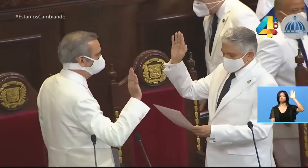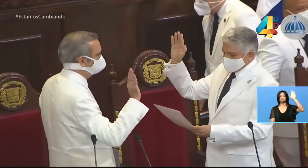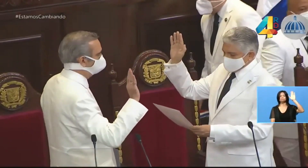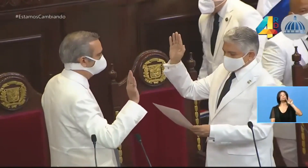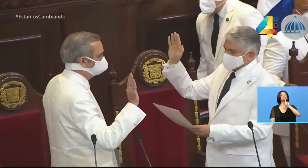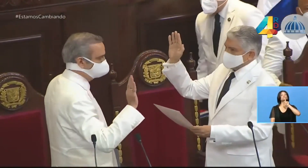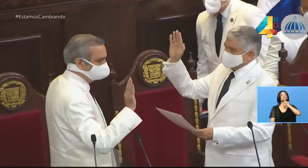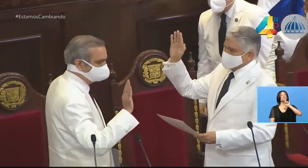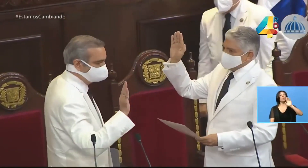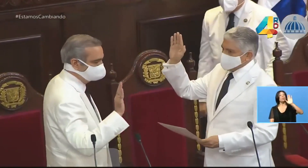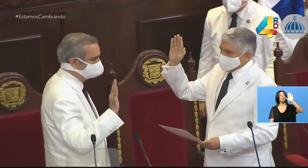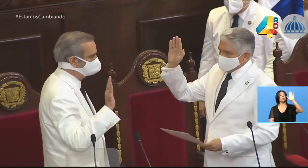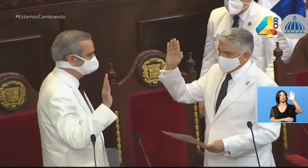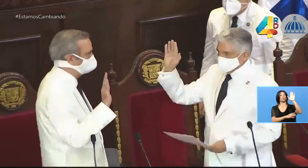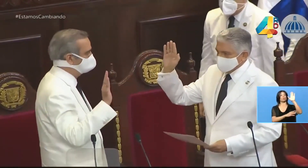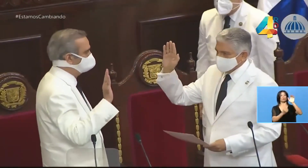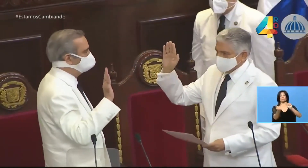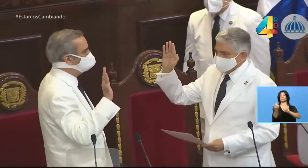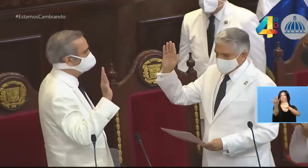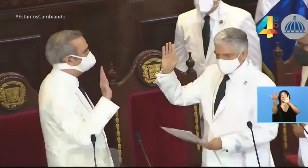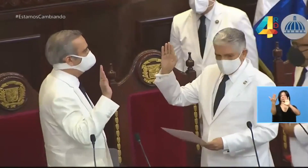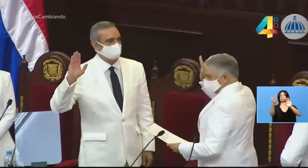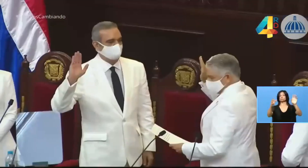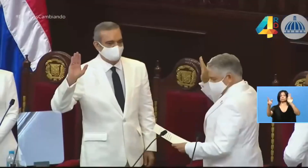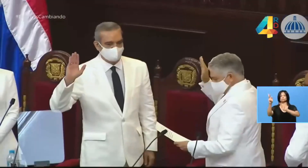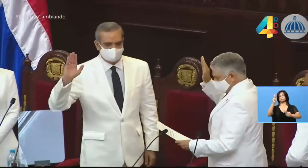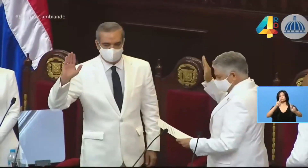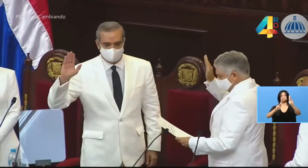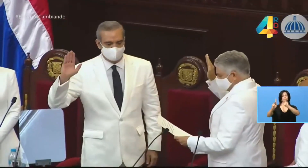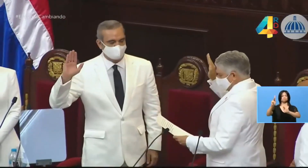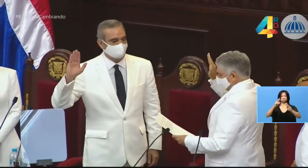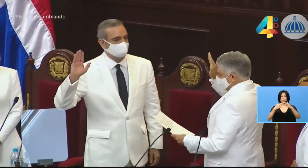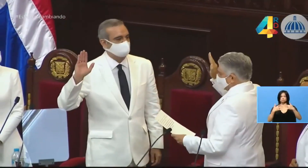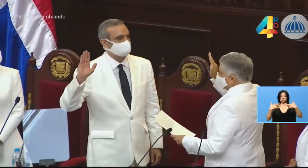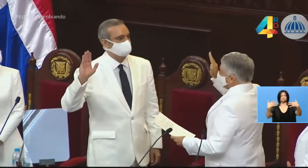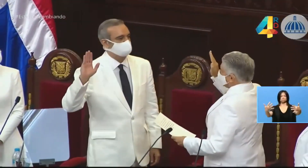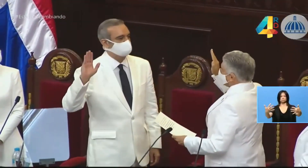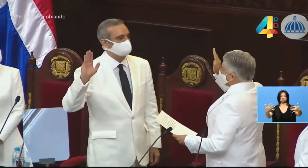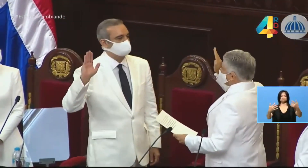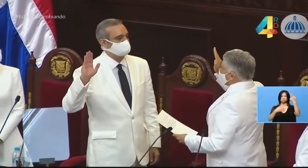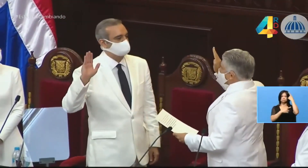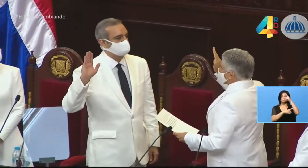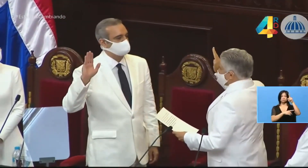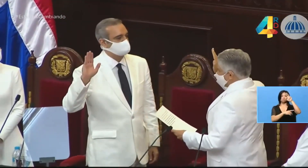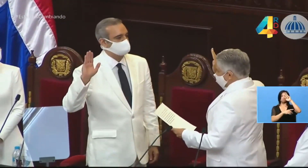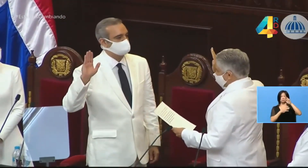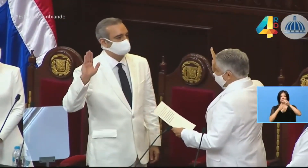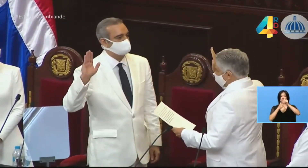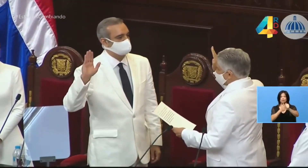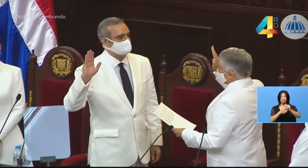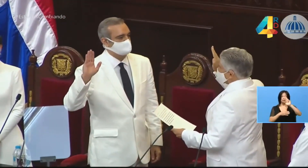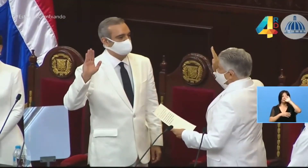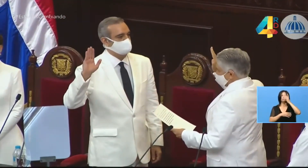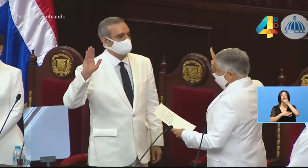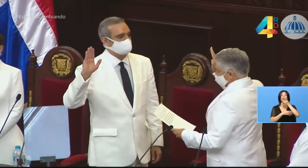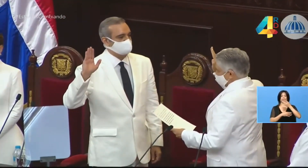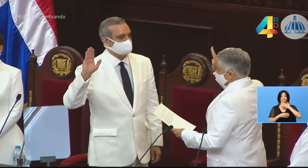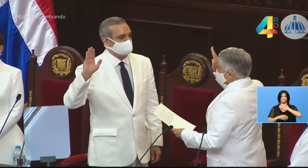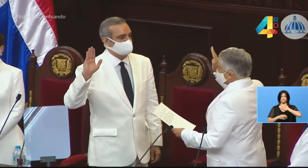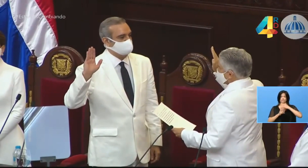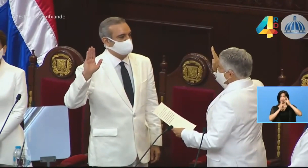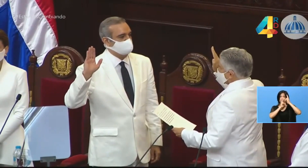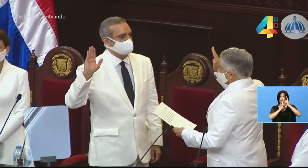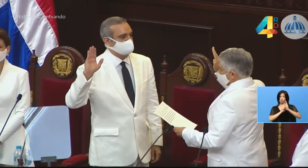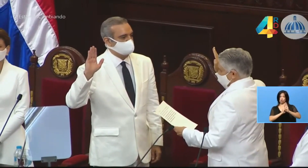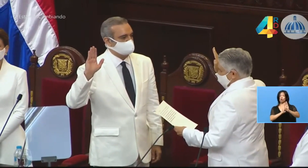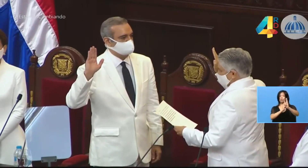Juro ante Dios y ante el pueblo. Juro ante Dios y ante el pueblo. Por la patria y por mi honor. Por la patria